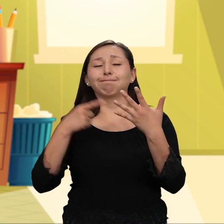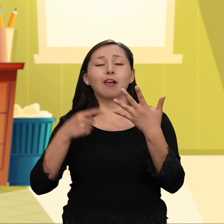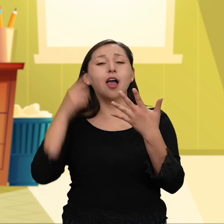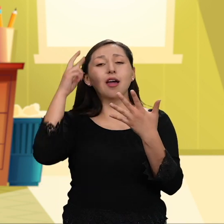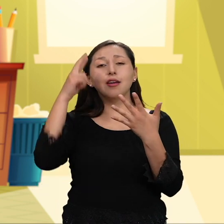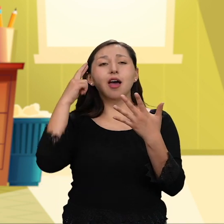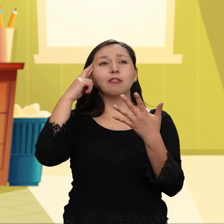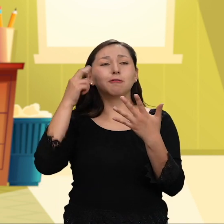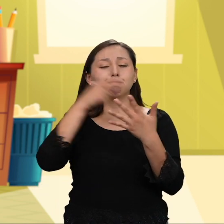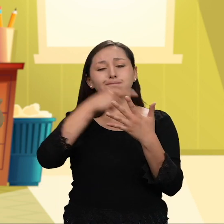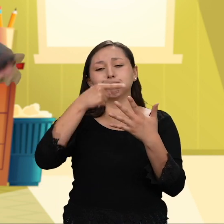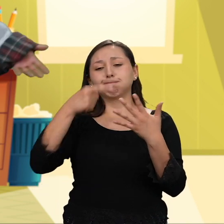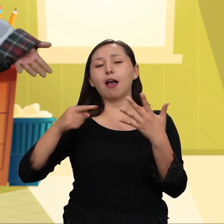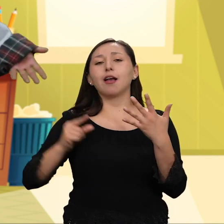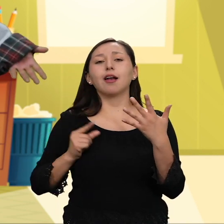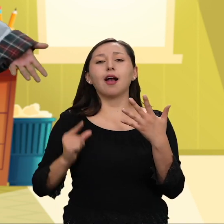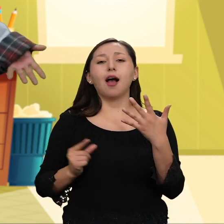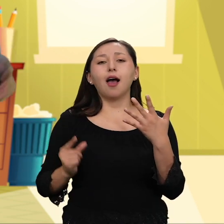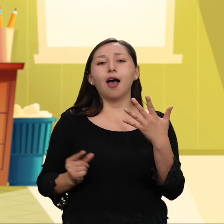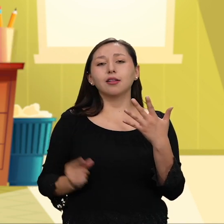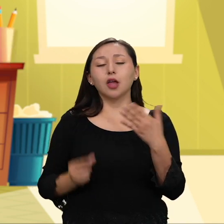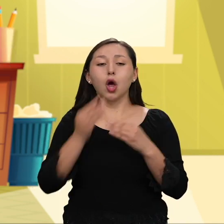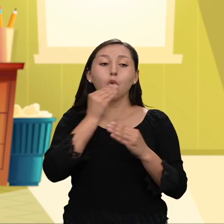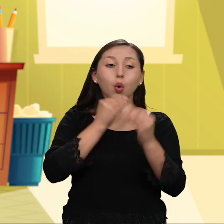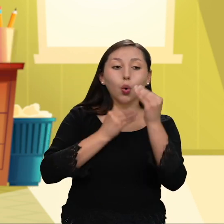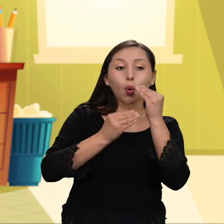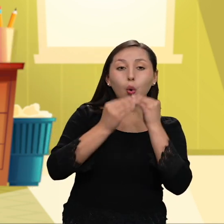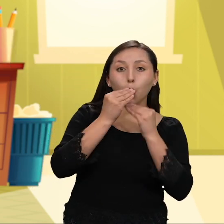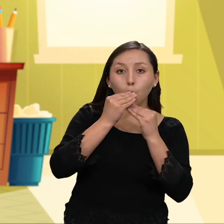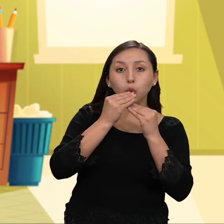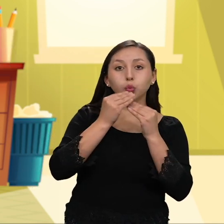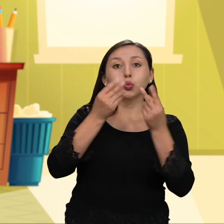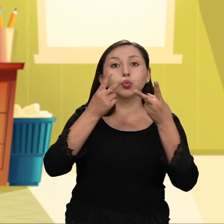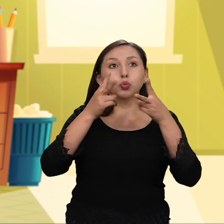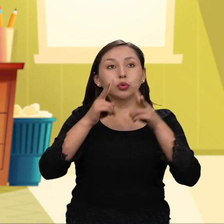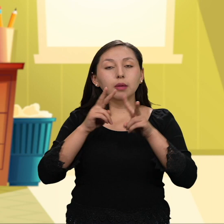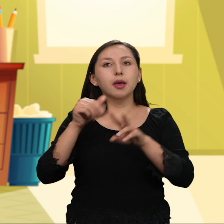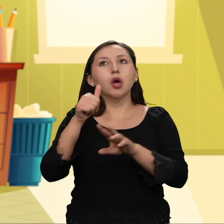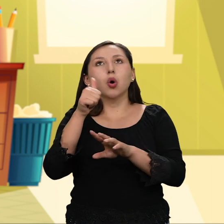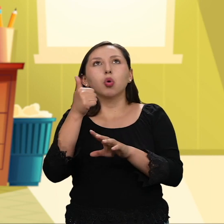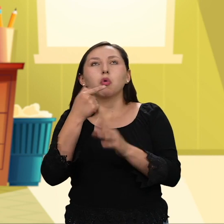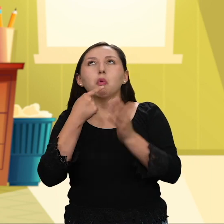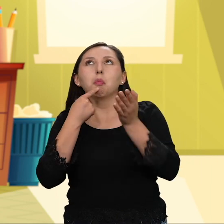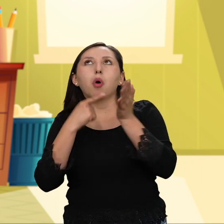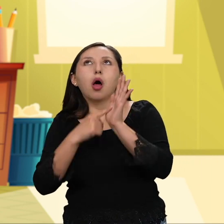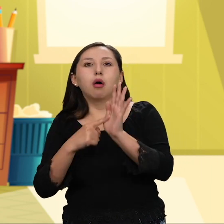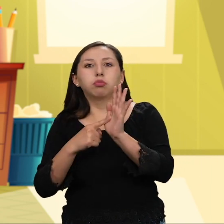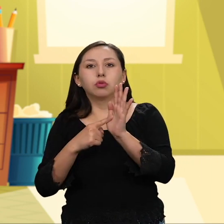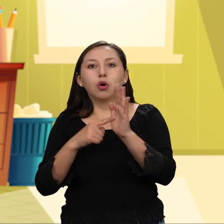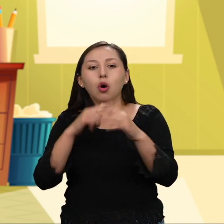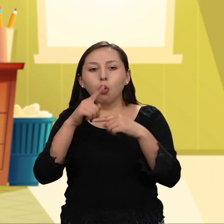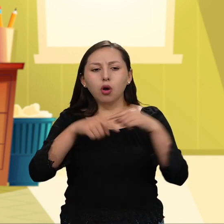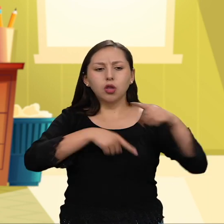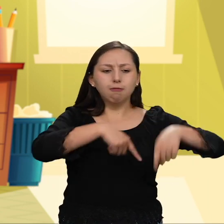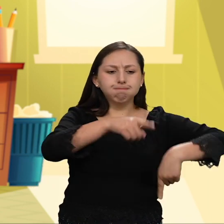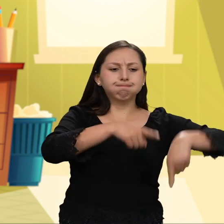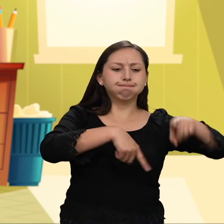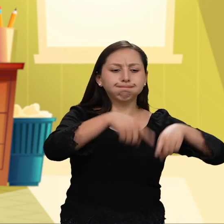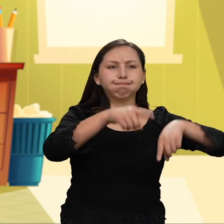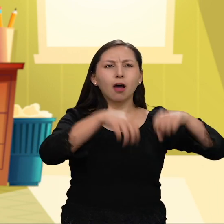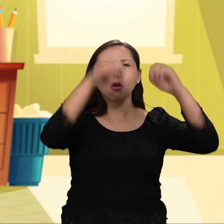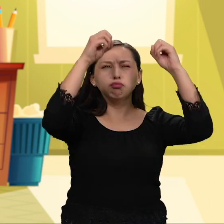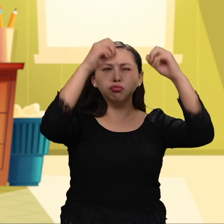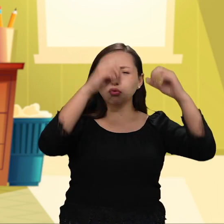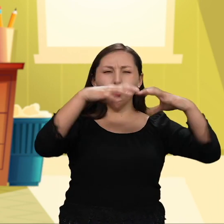al sedentarismo. No fue solo el consumo. Había escuchado que también tuvo que ver una crisis climática